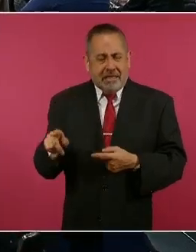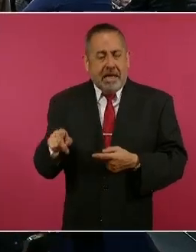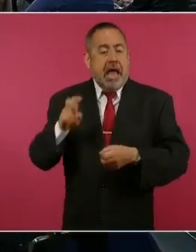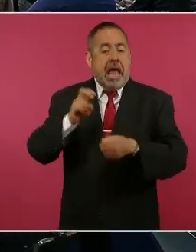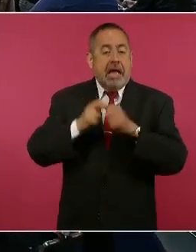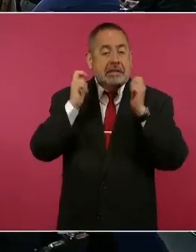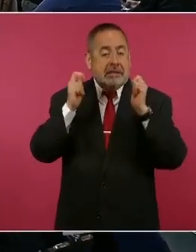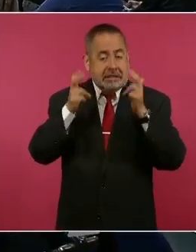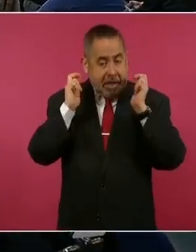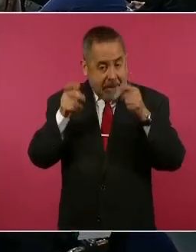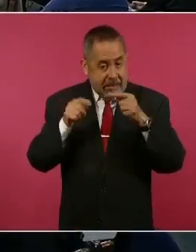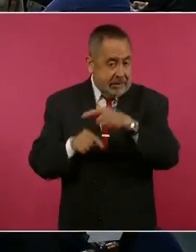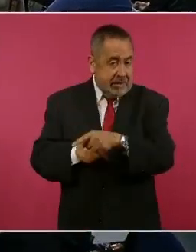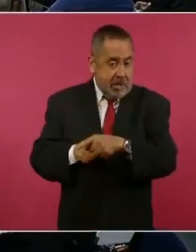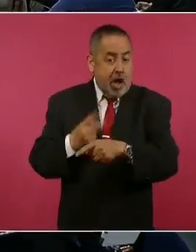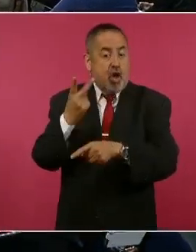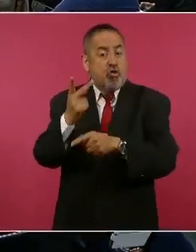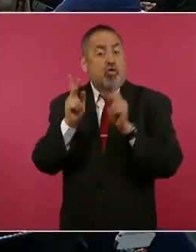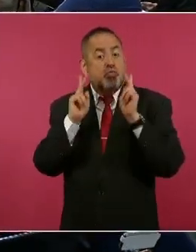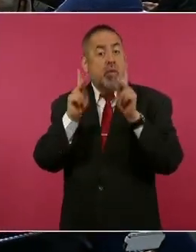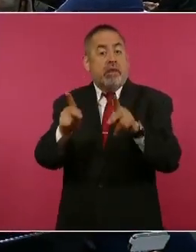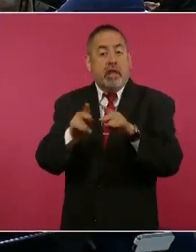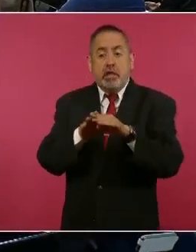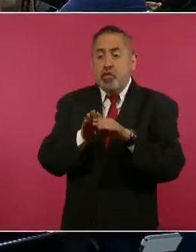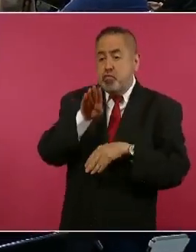en Chiapas, que son dos puentes